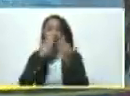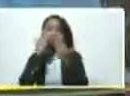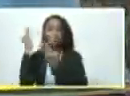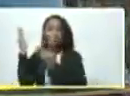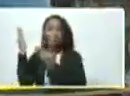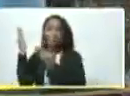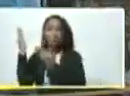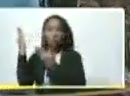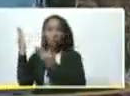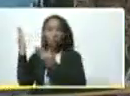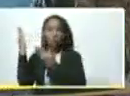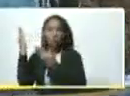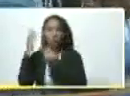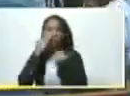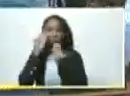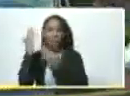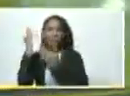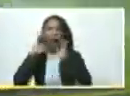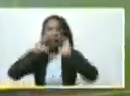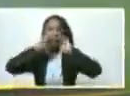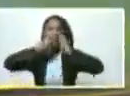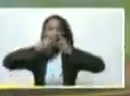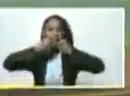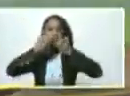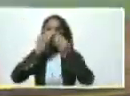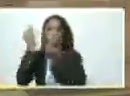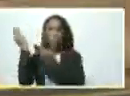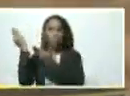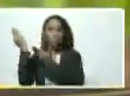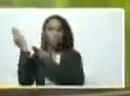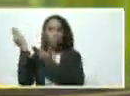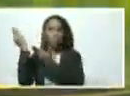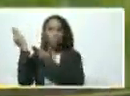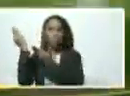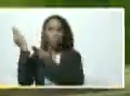jojoto, mira el jojoto, ¿ah?